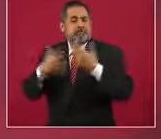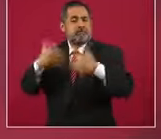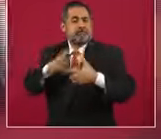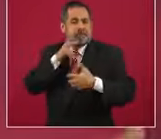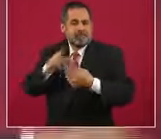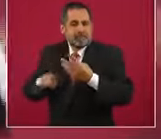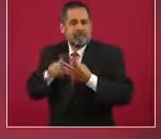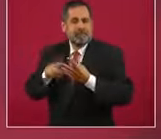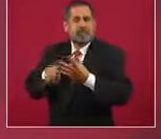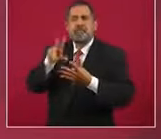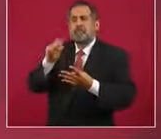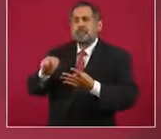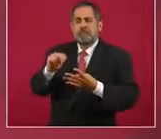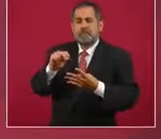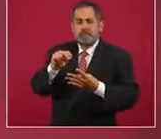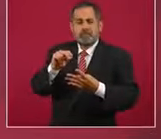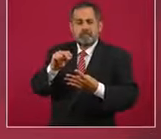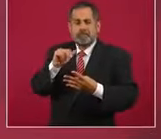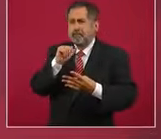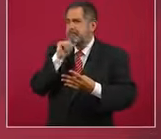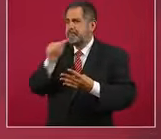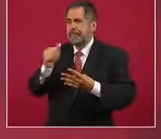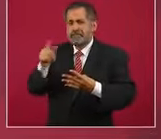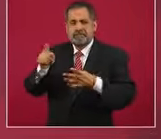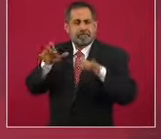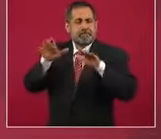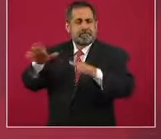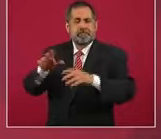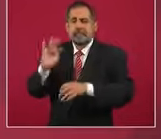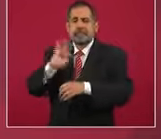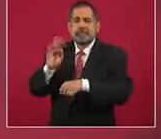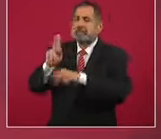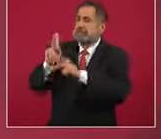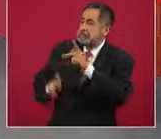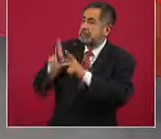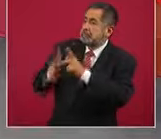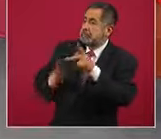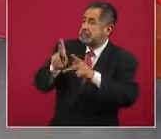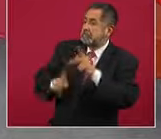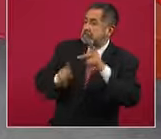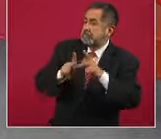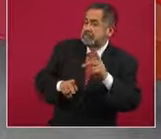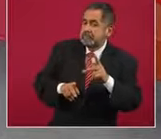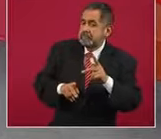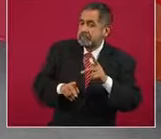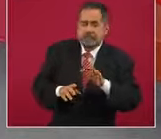no concluimos el aeropuerto, no.